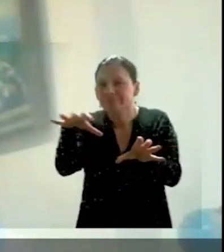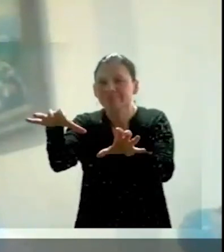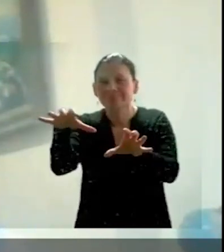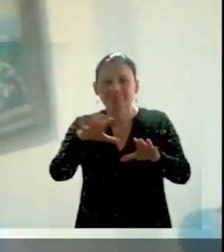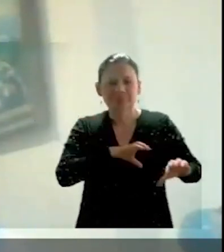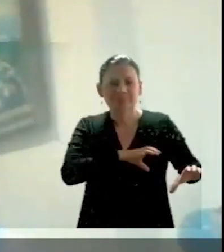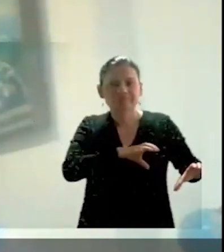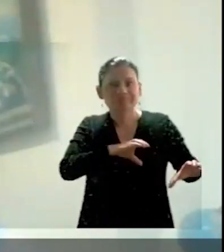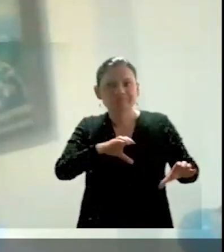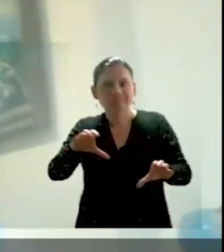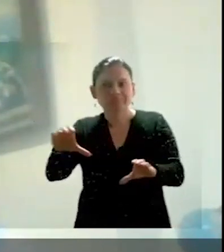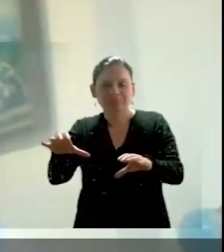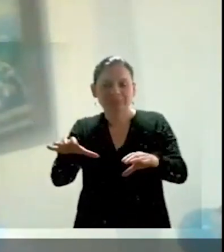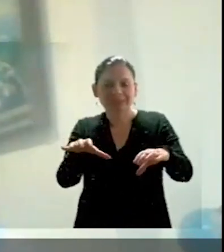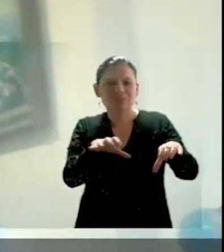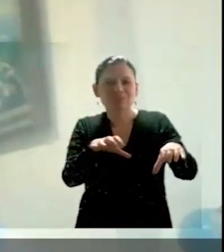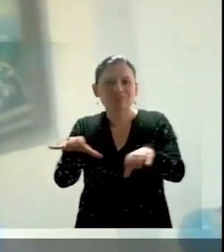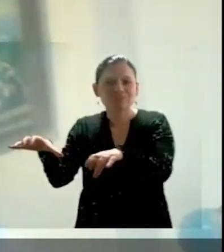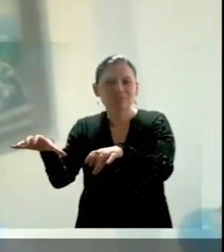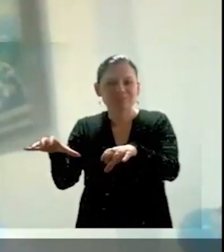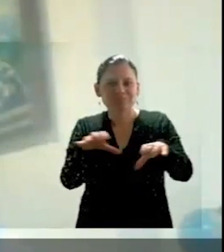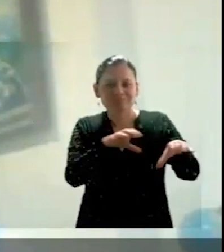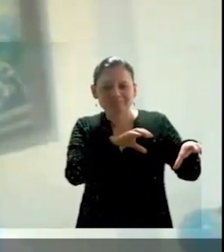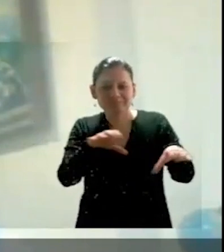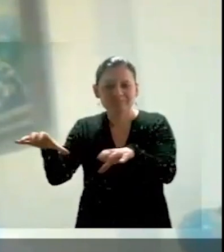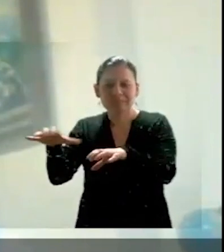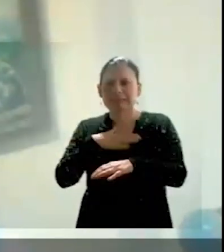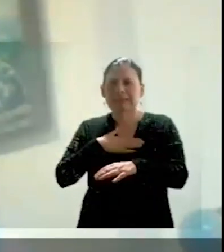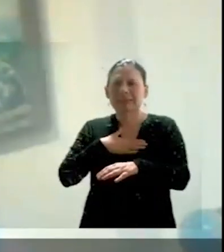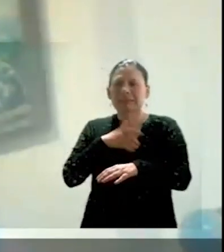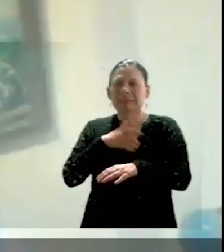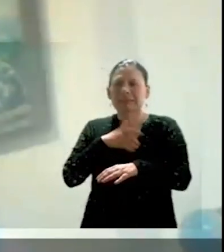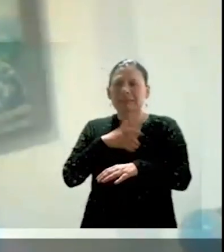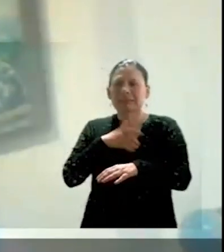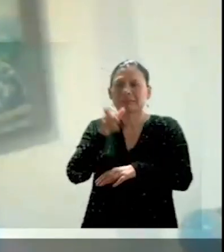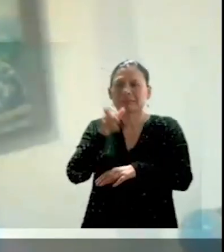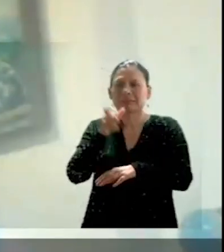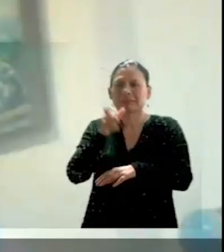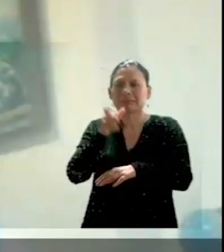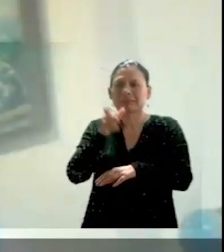que está en el presupuesto que yo sostengo, que está desconfiando de la justicia, podría